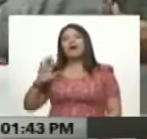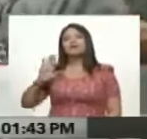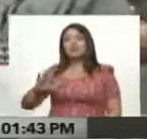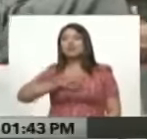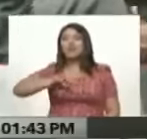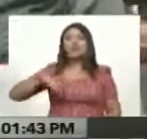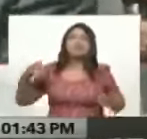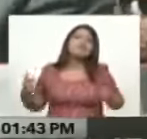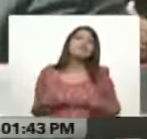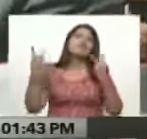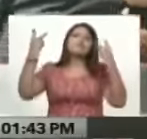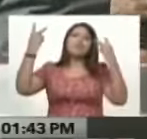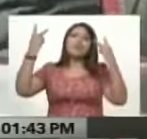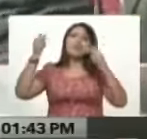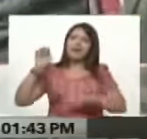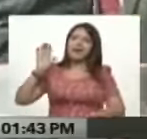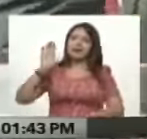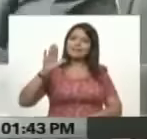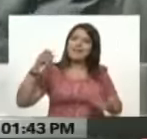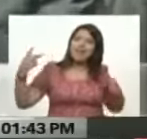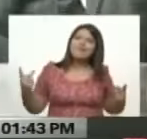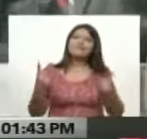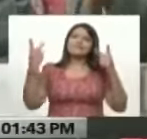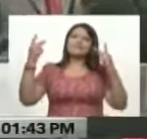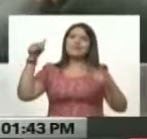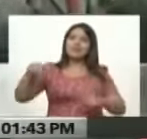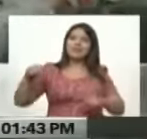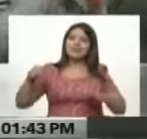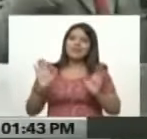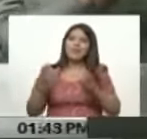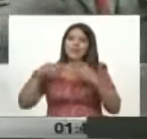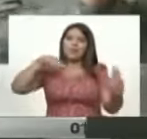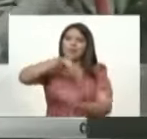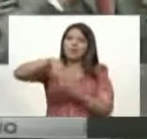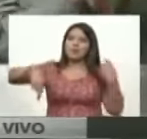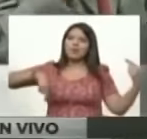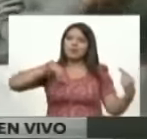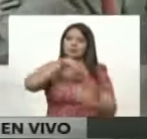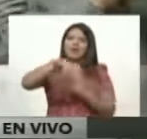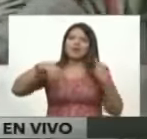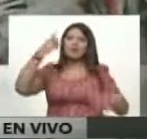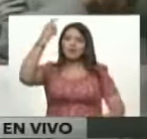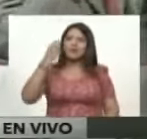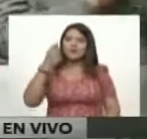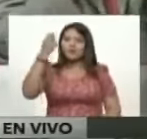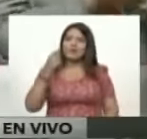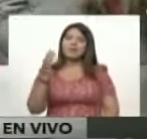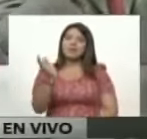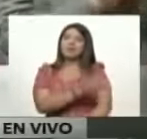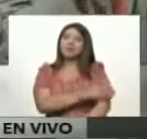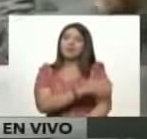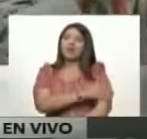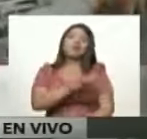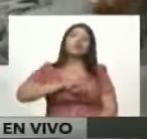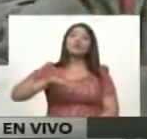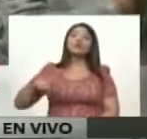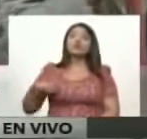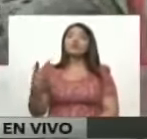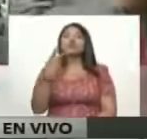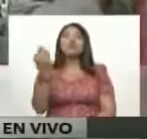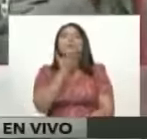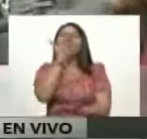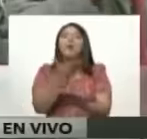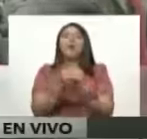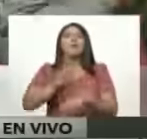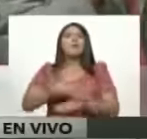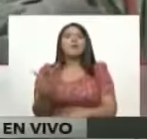gran victoria. Esa será la victoria de esta bancada revolucionaria desde la oposición. Nosotros lo proponemos porque no le